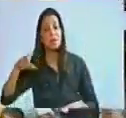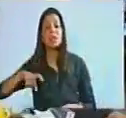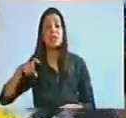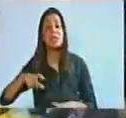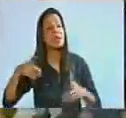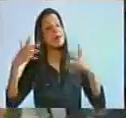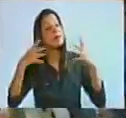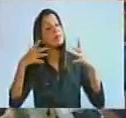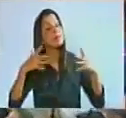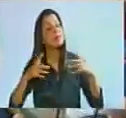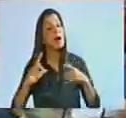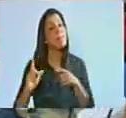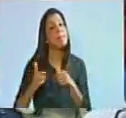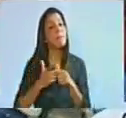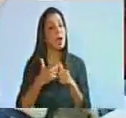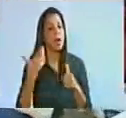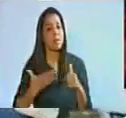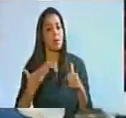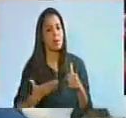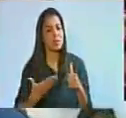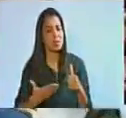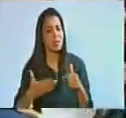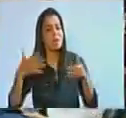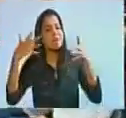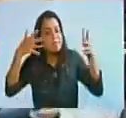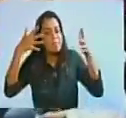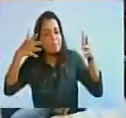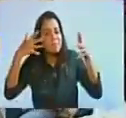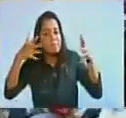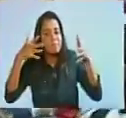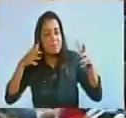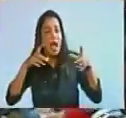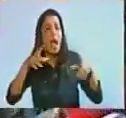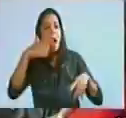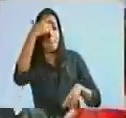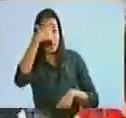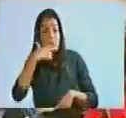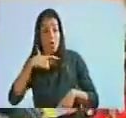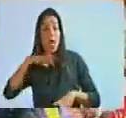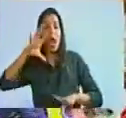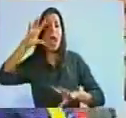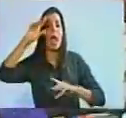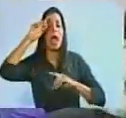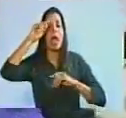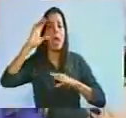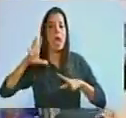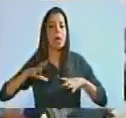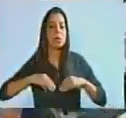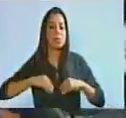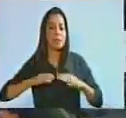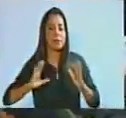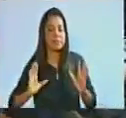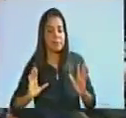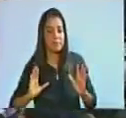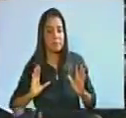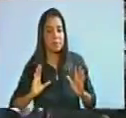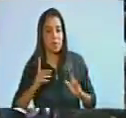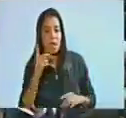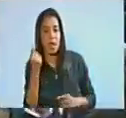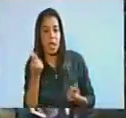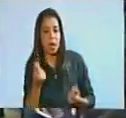más importante convencer que vencer. En el área económica se impone